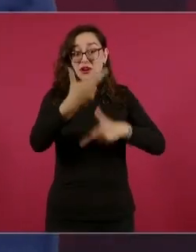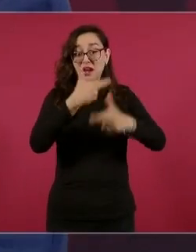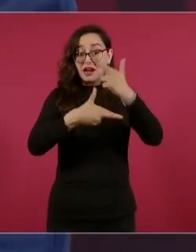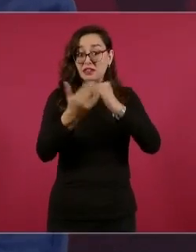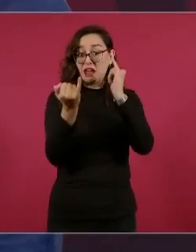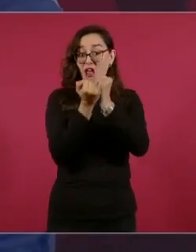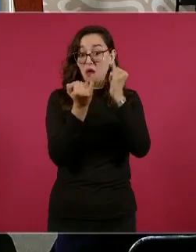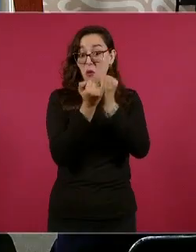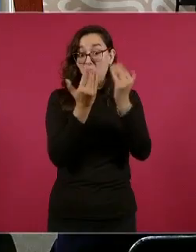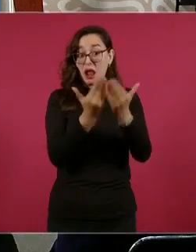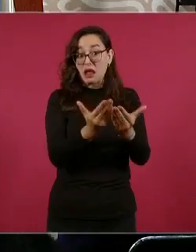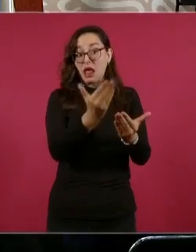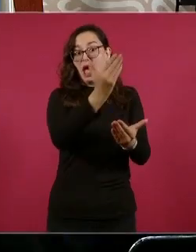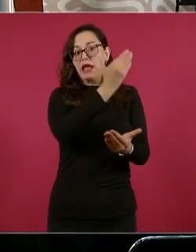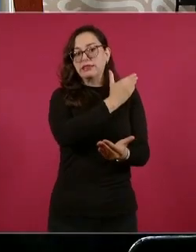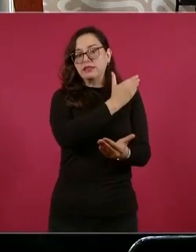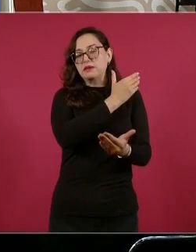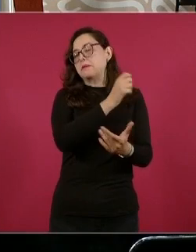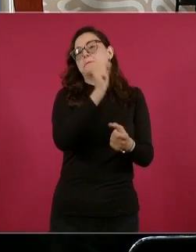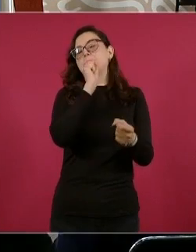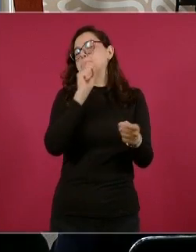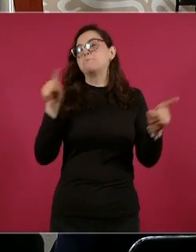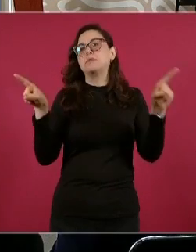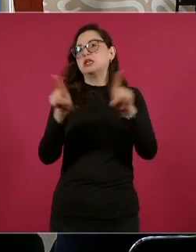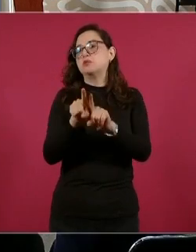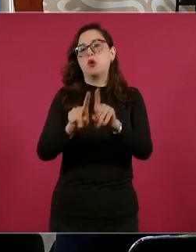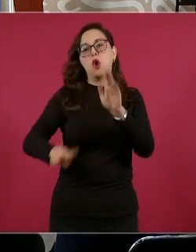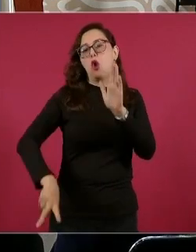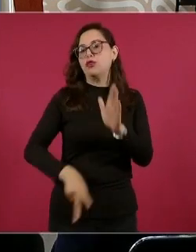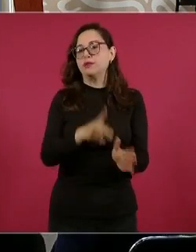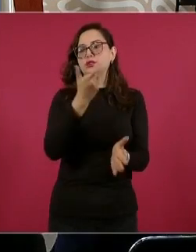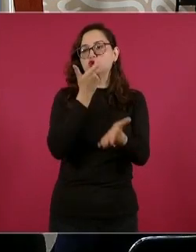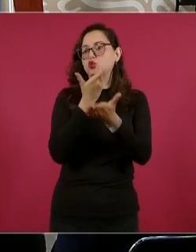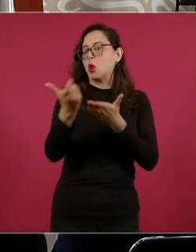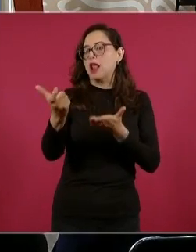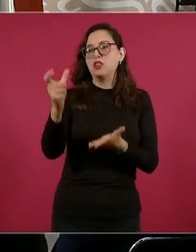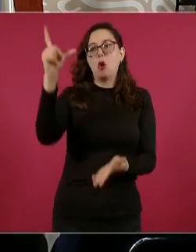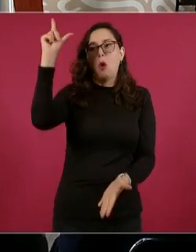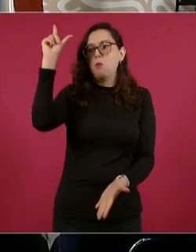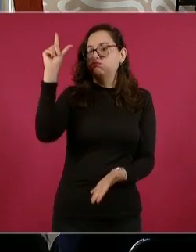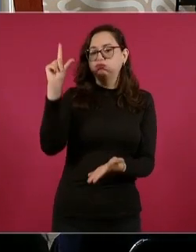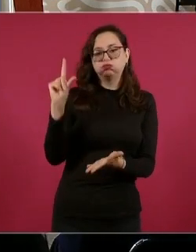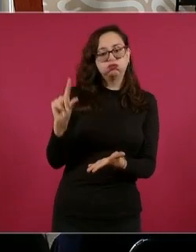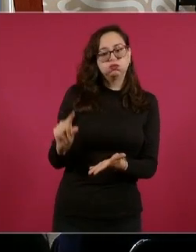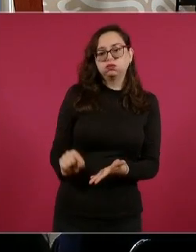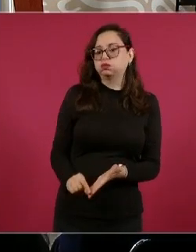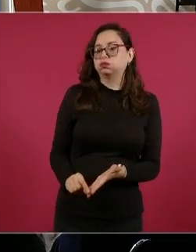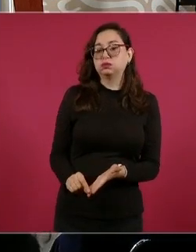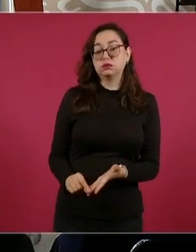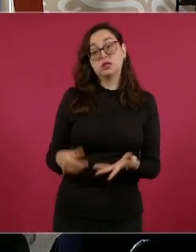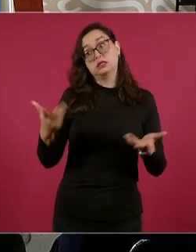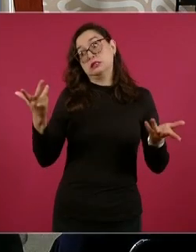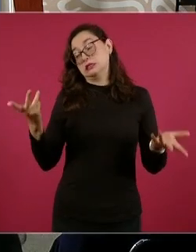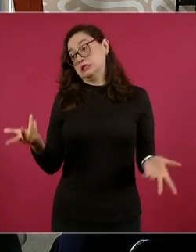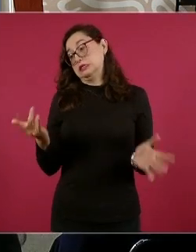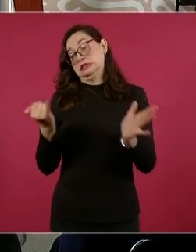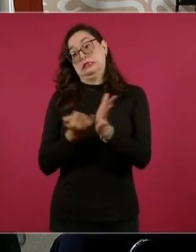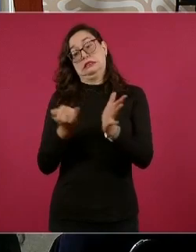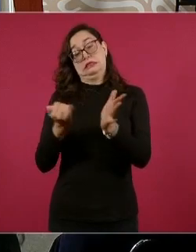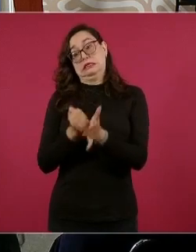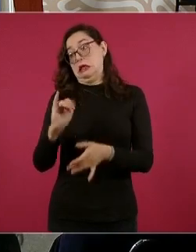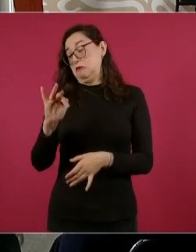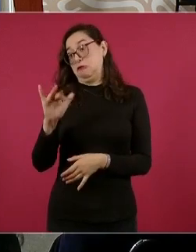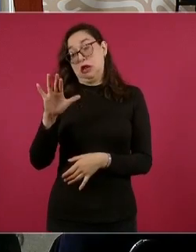la misma cantaleta de que si aumenta el salario se desata la